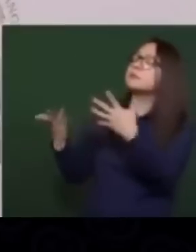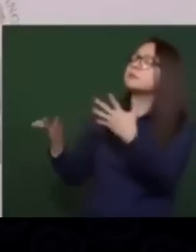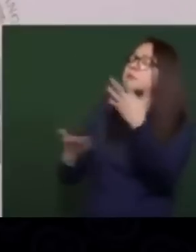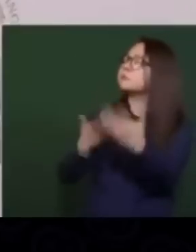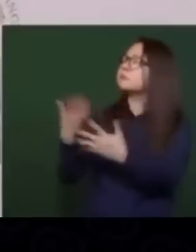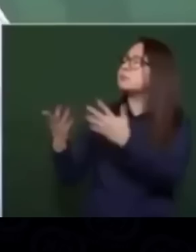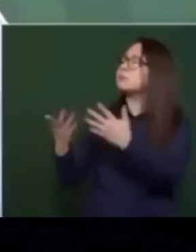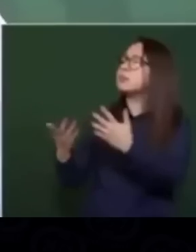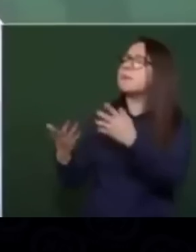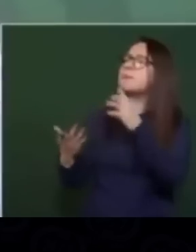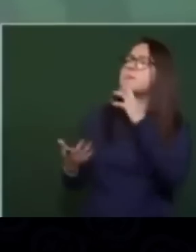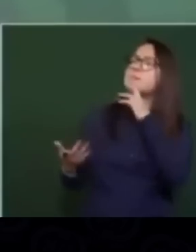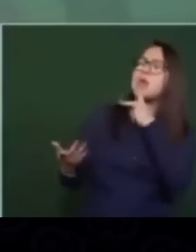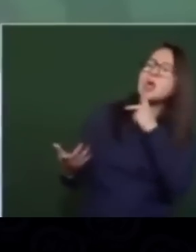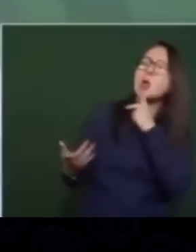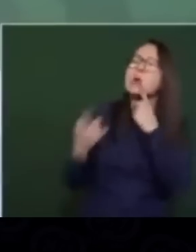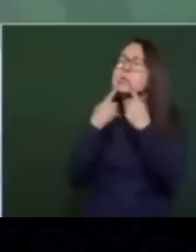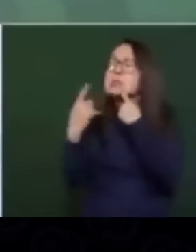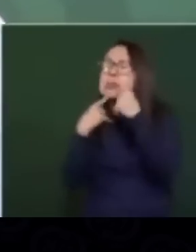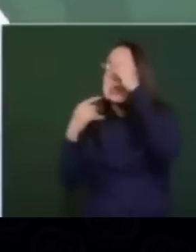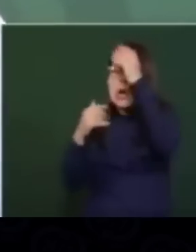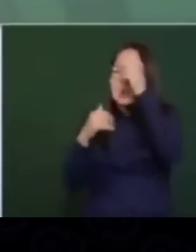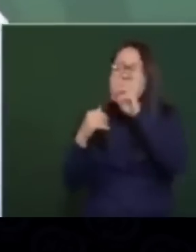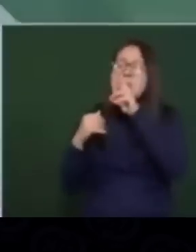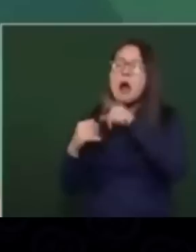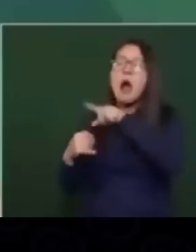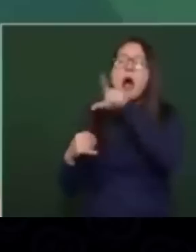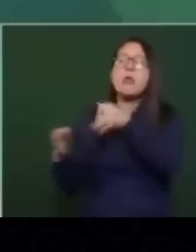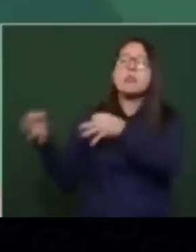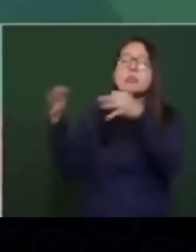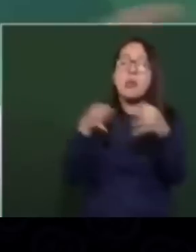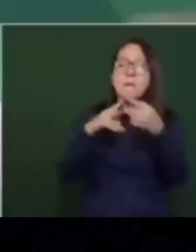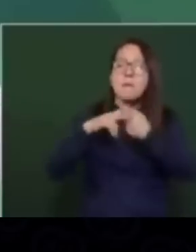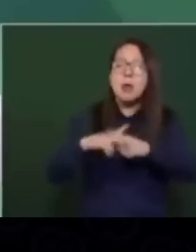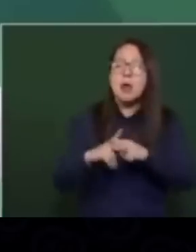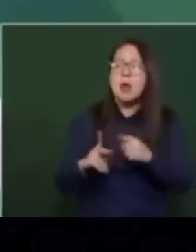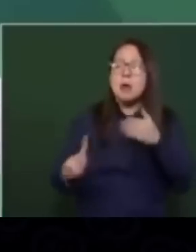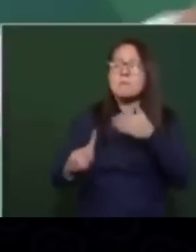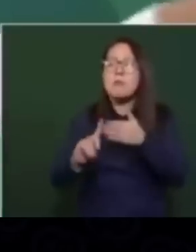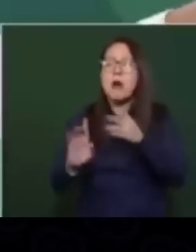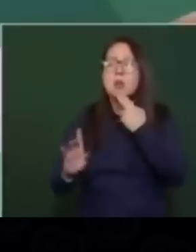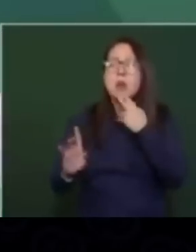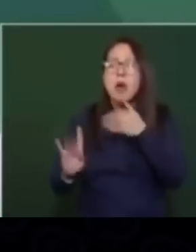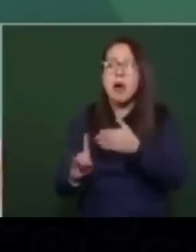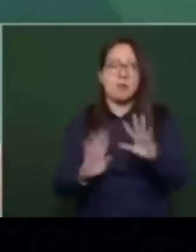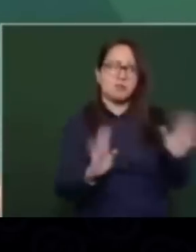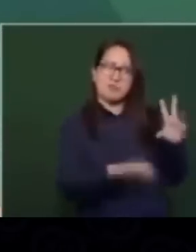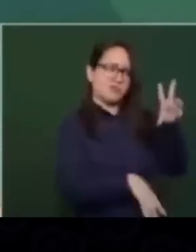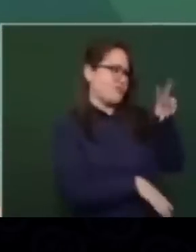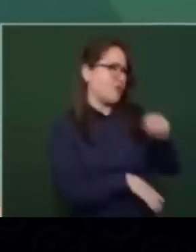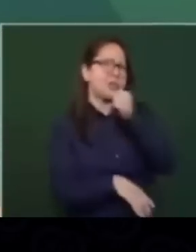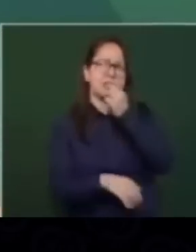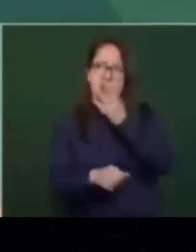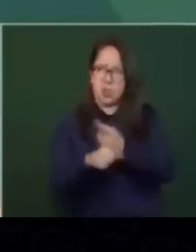se negociaba para que entrara en vigor después. No, les dije al secretario de Gobernación y a la secretaria